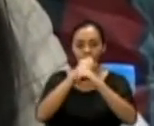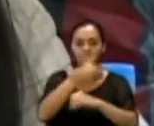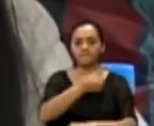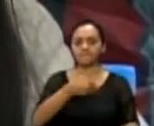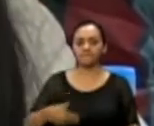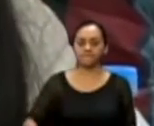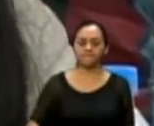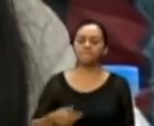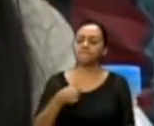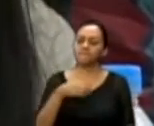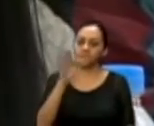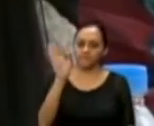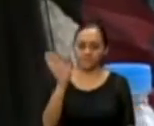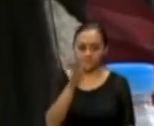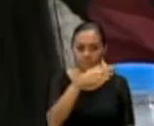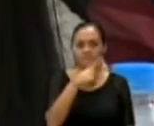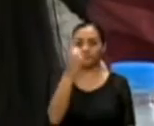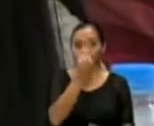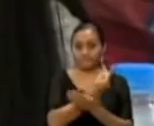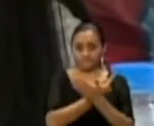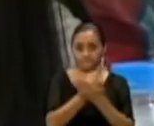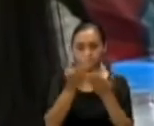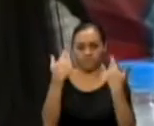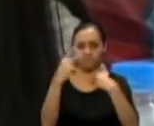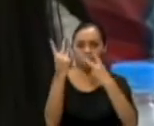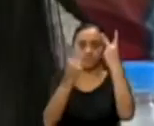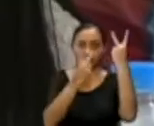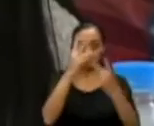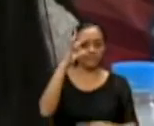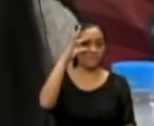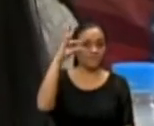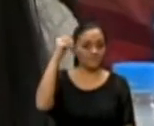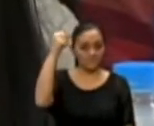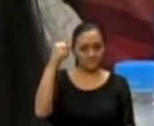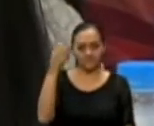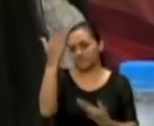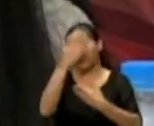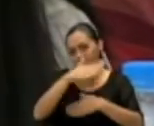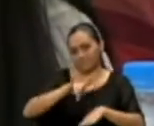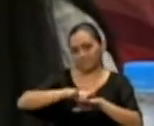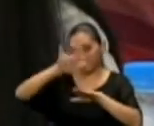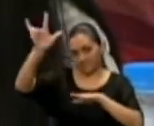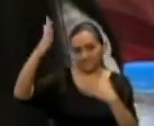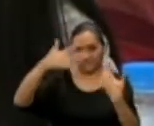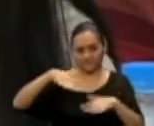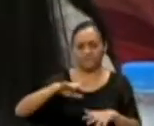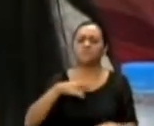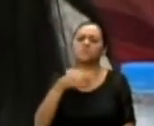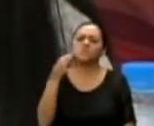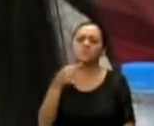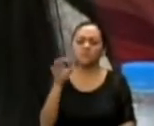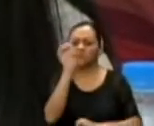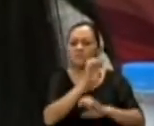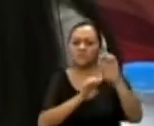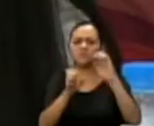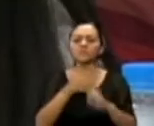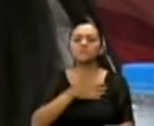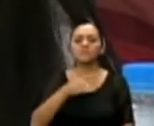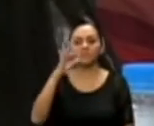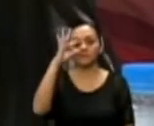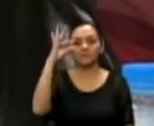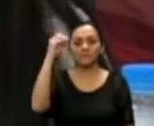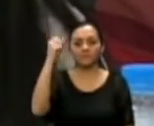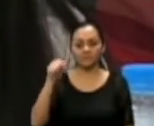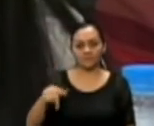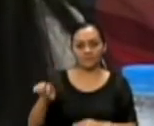es bueno pasado una semana ya de la visita del papa- francisco justamente cómo evalúa la visita del papa- francisco en el